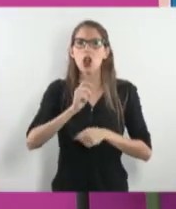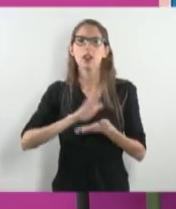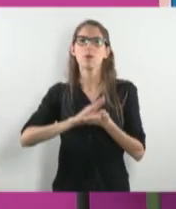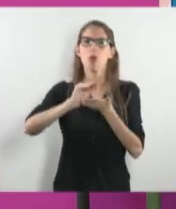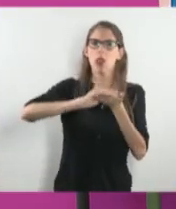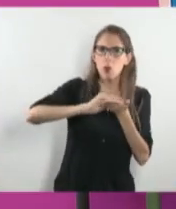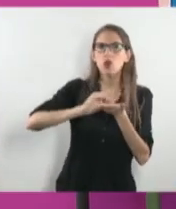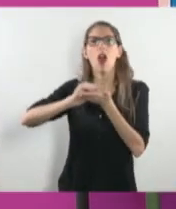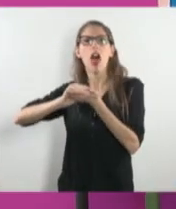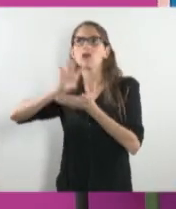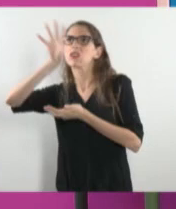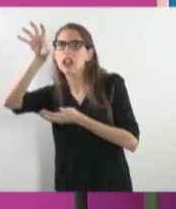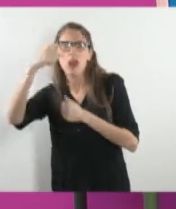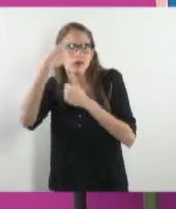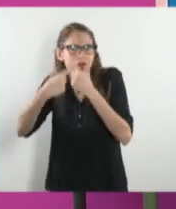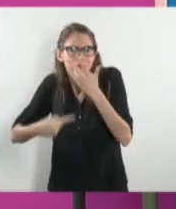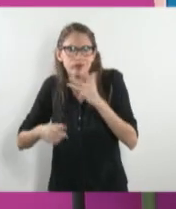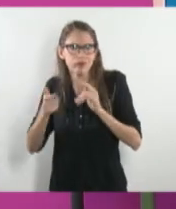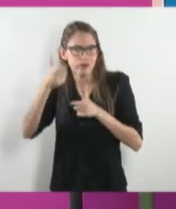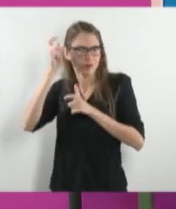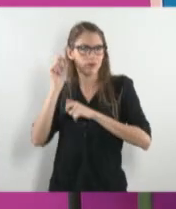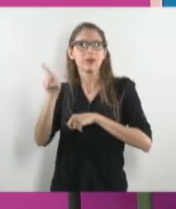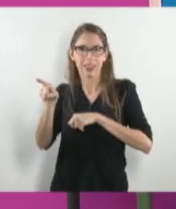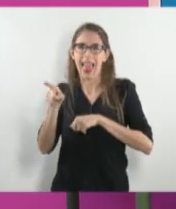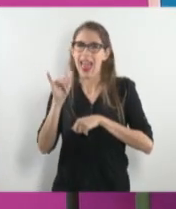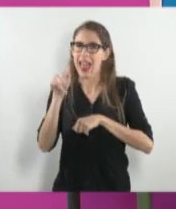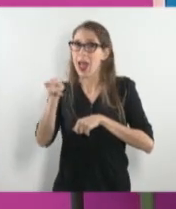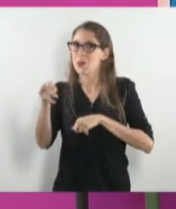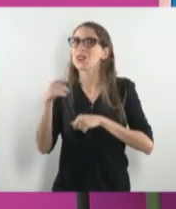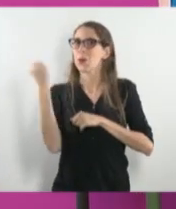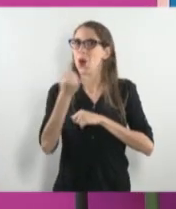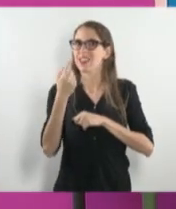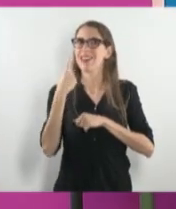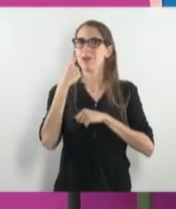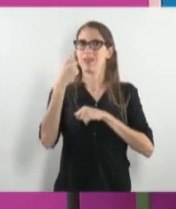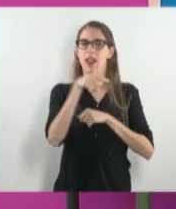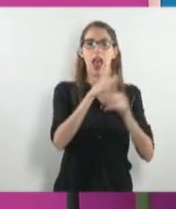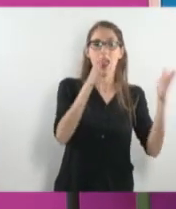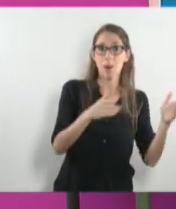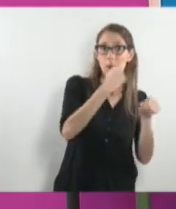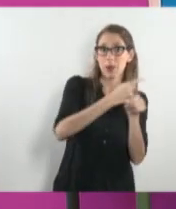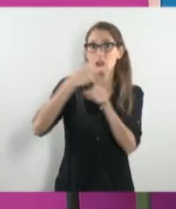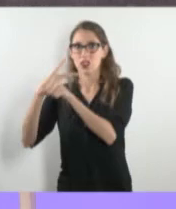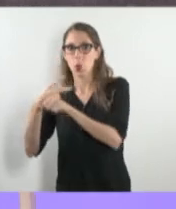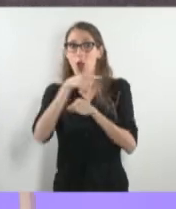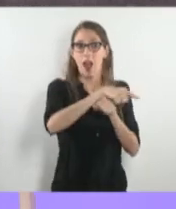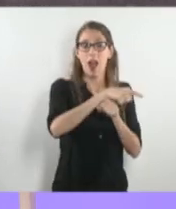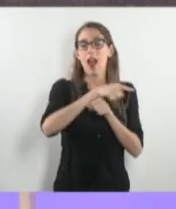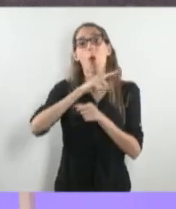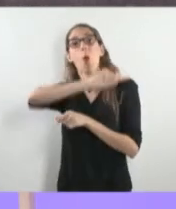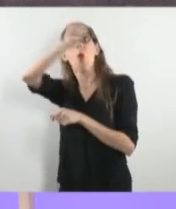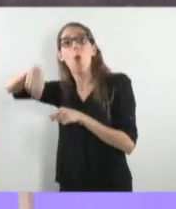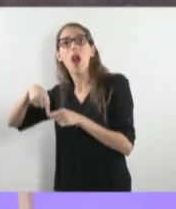¡Wow! Bueno, ahí va a marcar esta diferencia de por qué la ida y por qué la vuelta, ¿no? La vuelta la escribe cuando es diputado. Claro, y se va